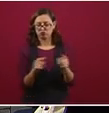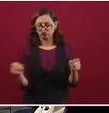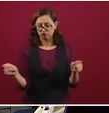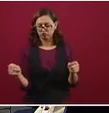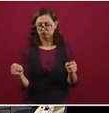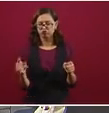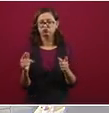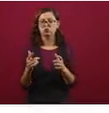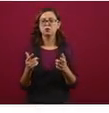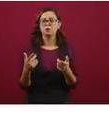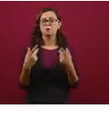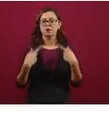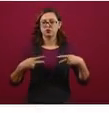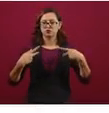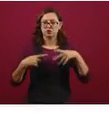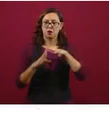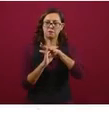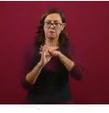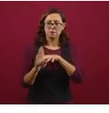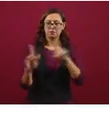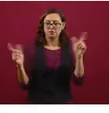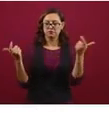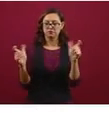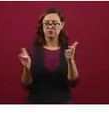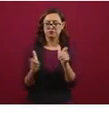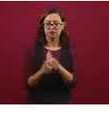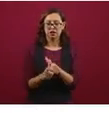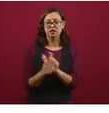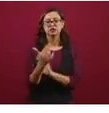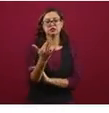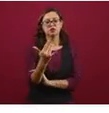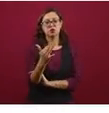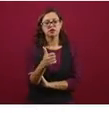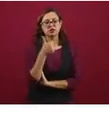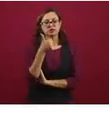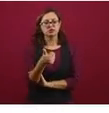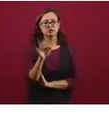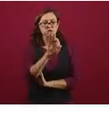Esa reducción del 56% en el flujo